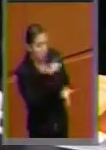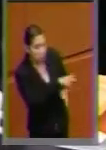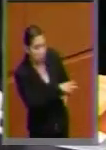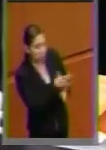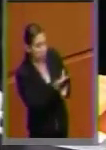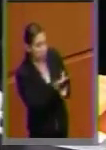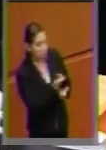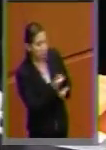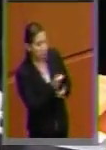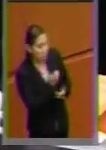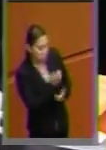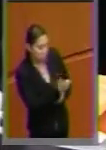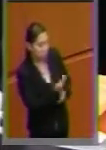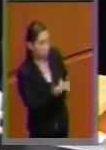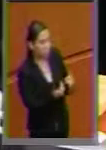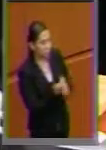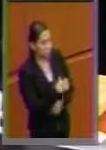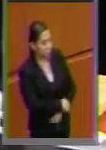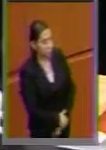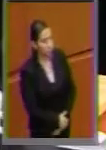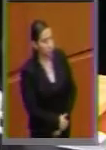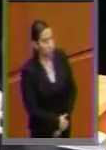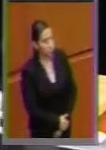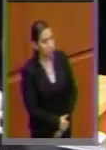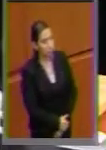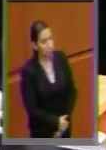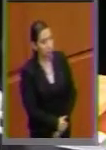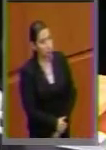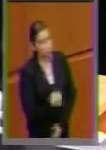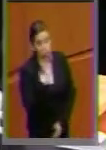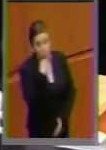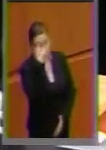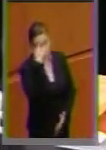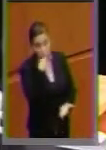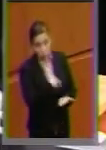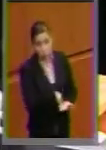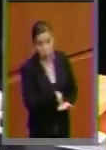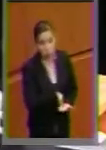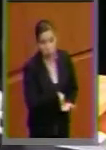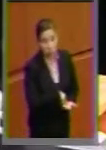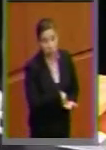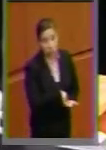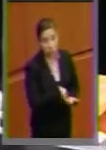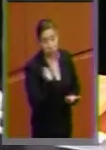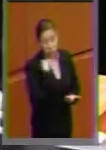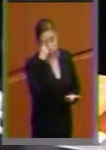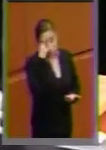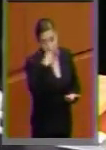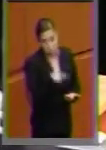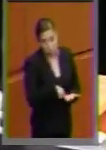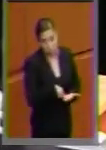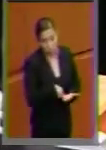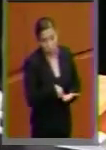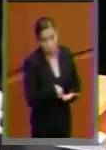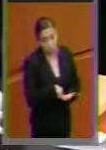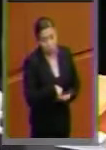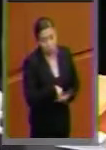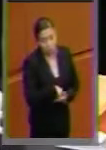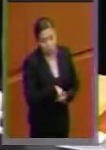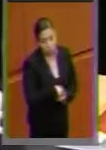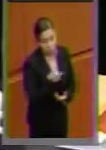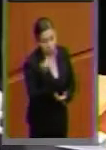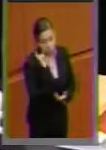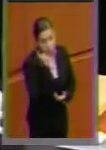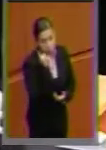cuota partidista yo creo yo creo y